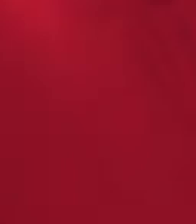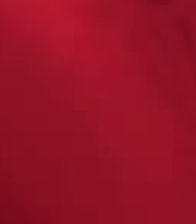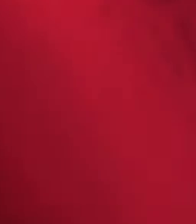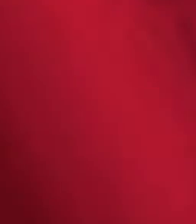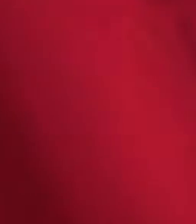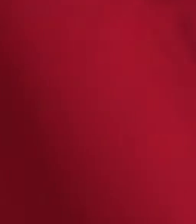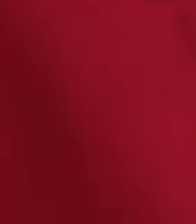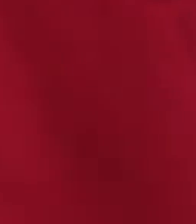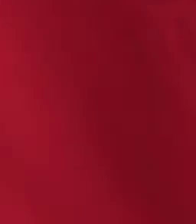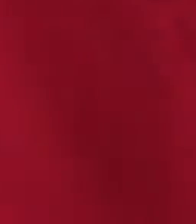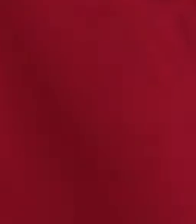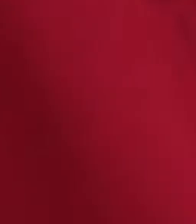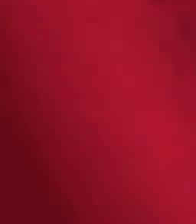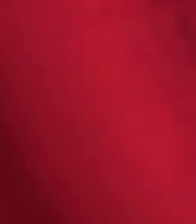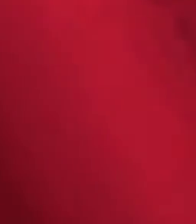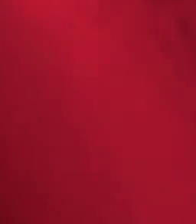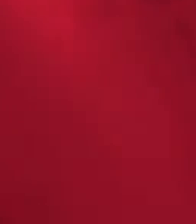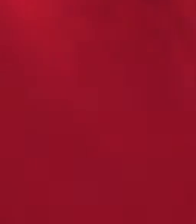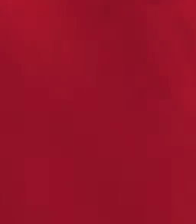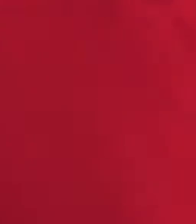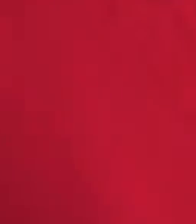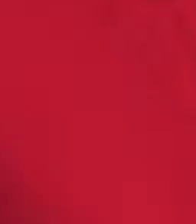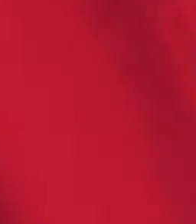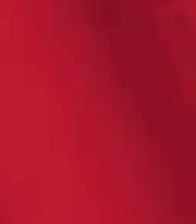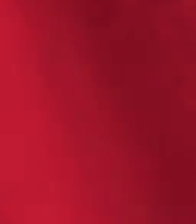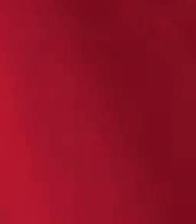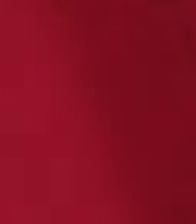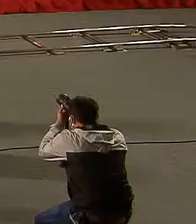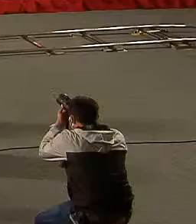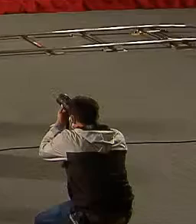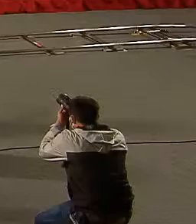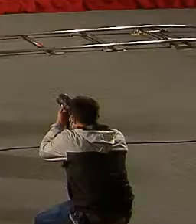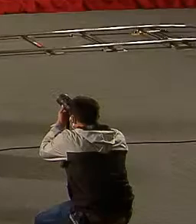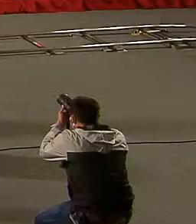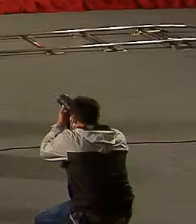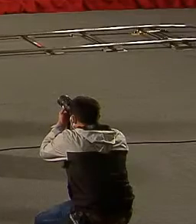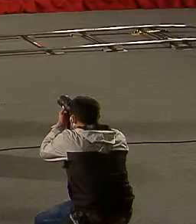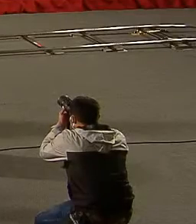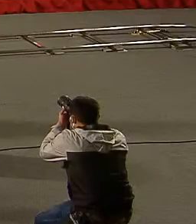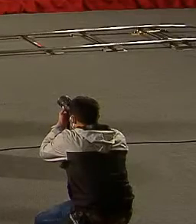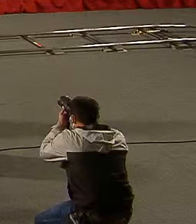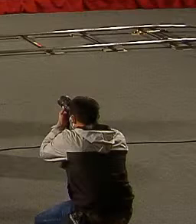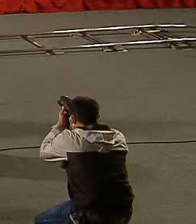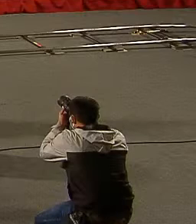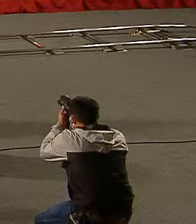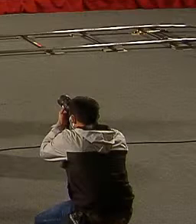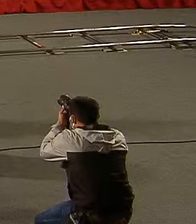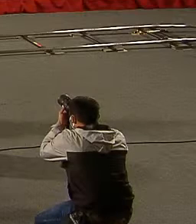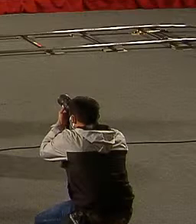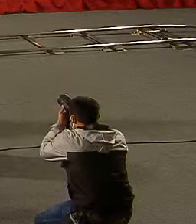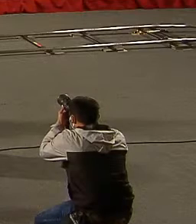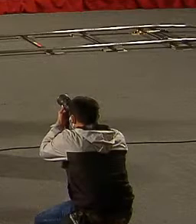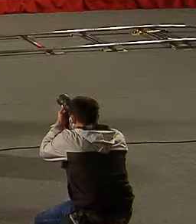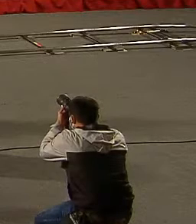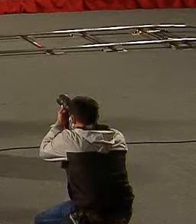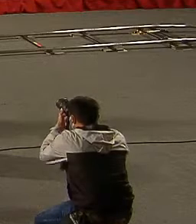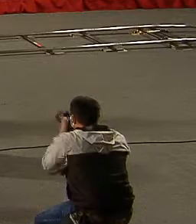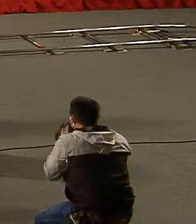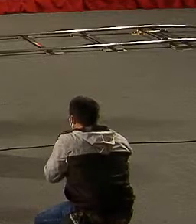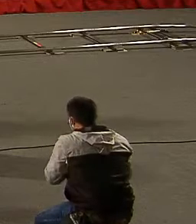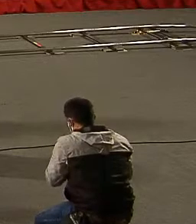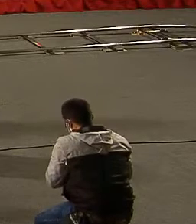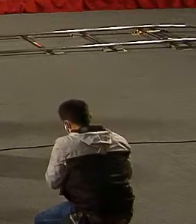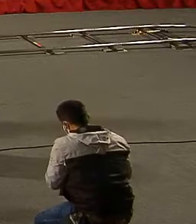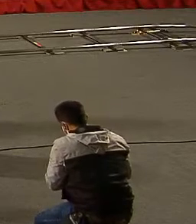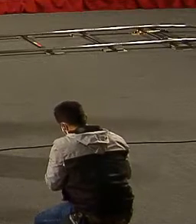Gracias, gracias jefa Fabiana por este nuevo mensaje. El doctor Ricardo Cortés tiene un punto que aclarar y pasamos a preguntas y respuestas.